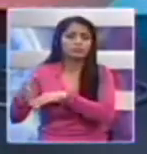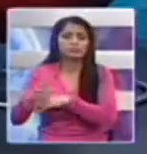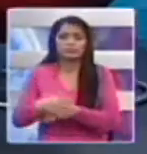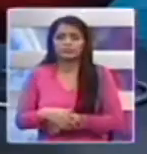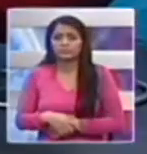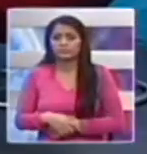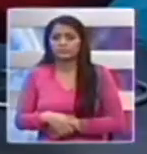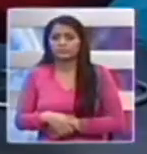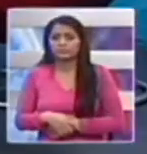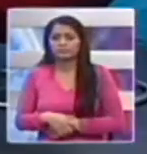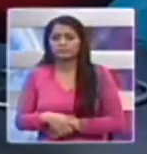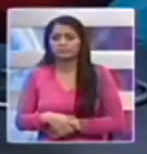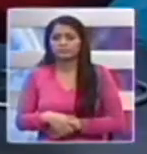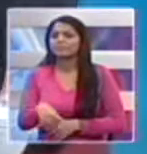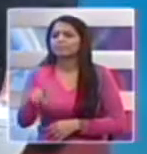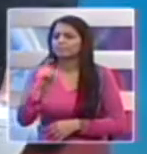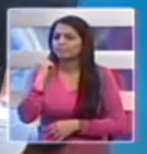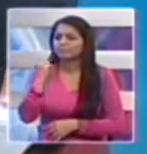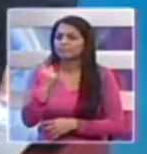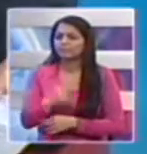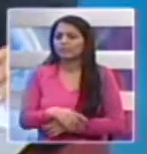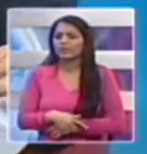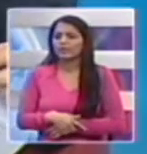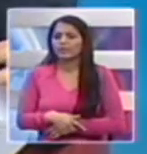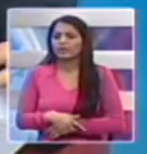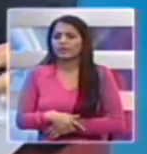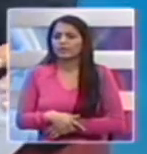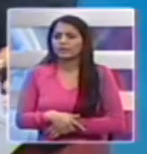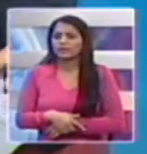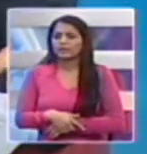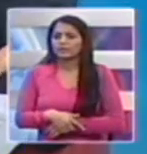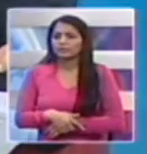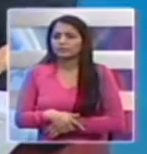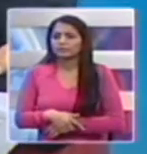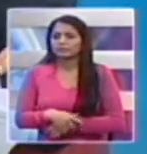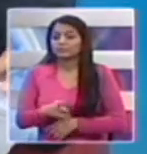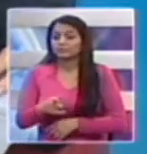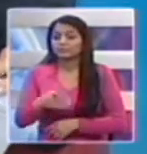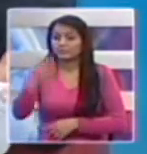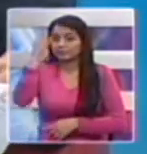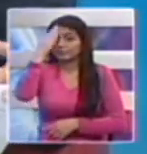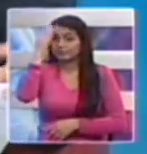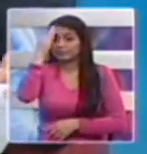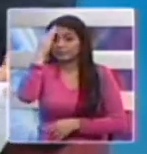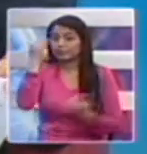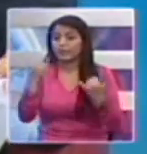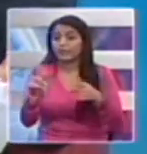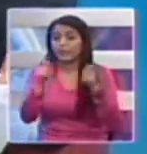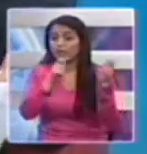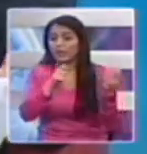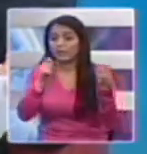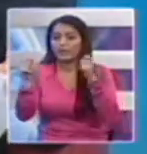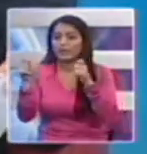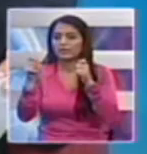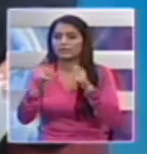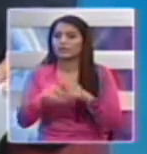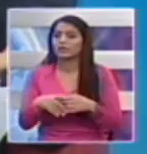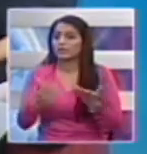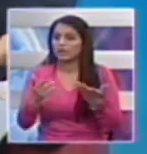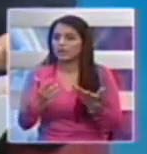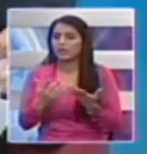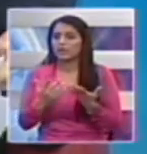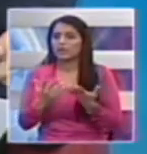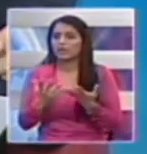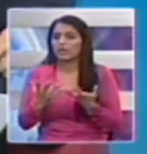¿Y están conscientes ustedes, Paul, dentro de la candidatura y de la campaña que están haciendo, que es muy costoso